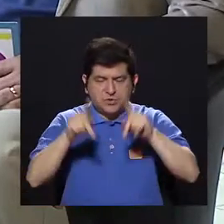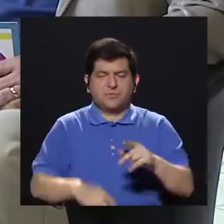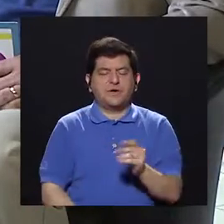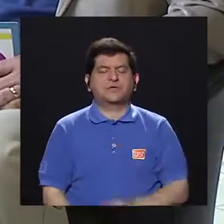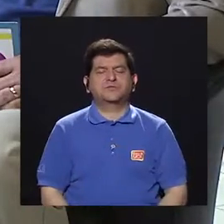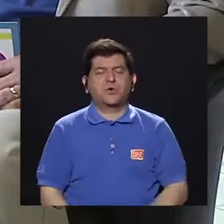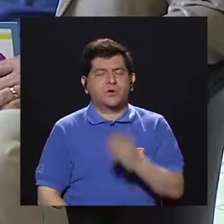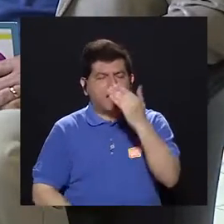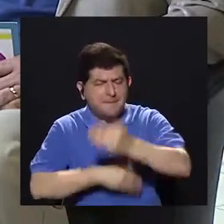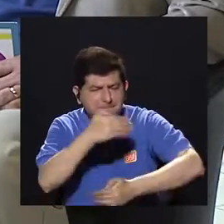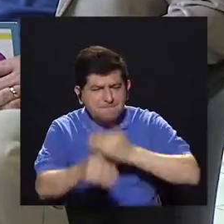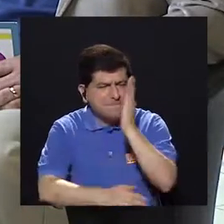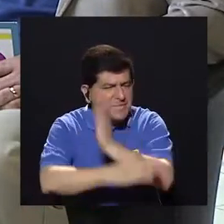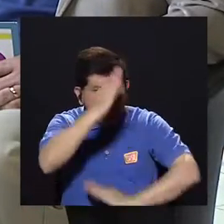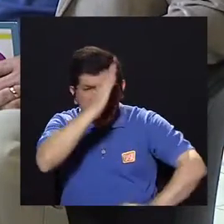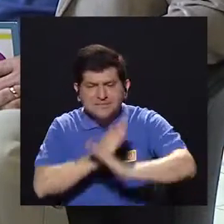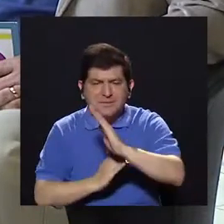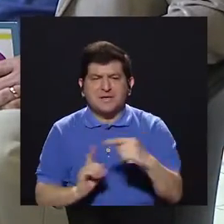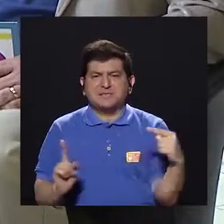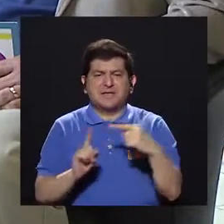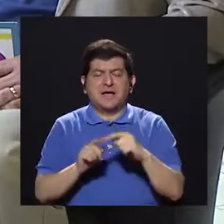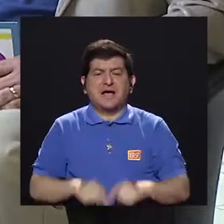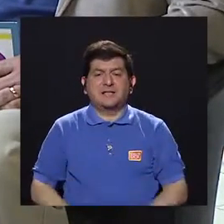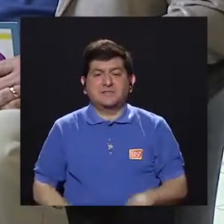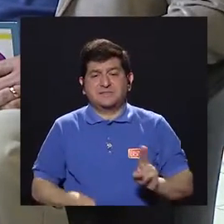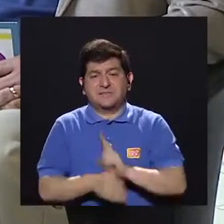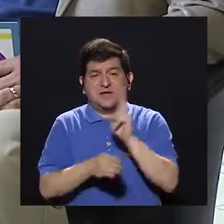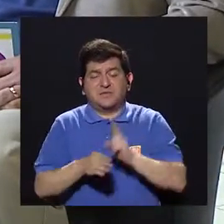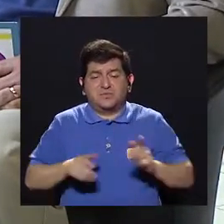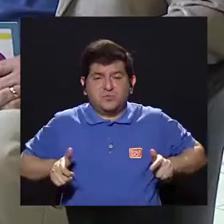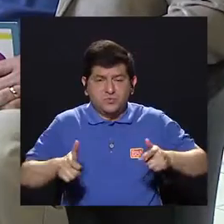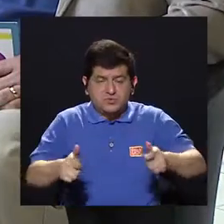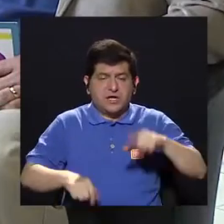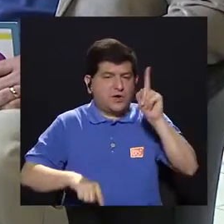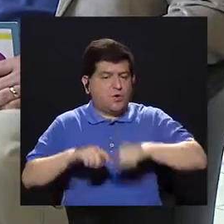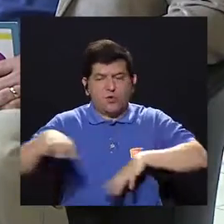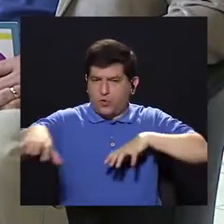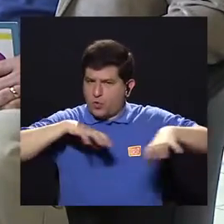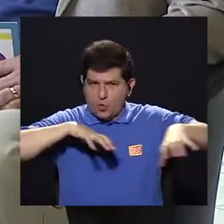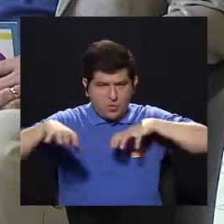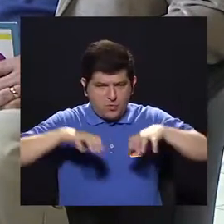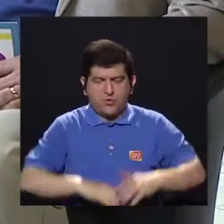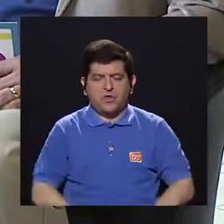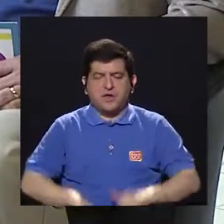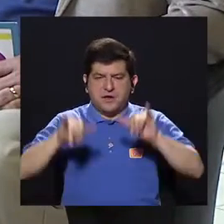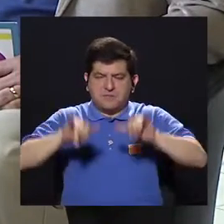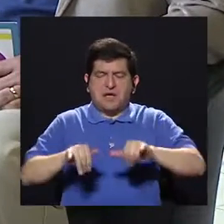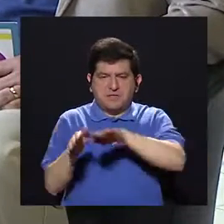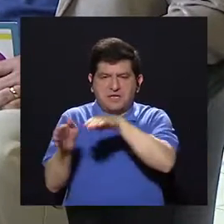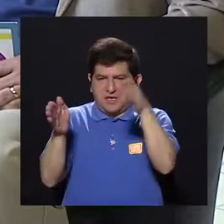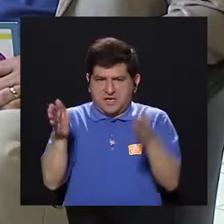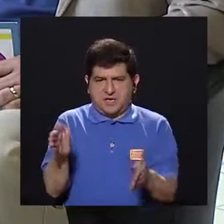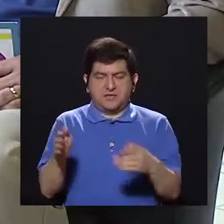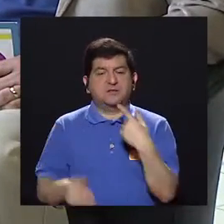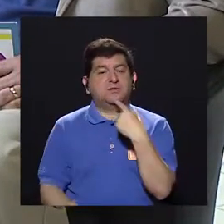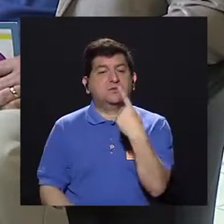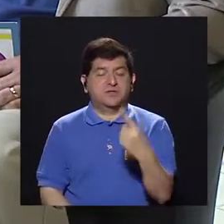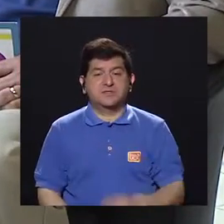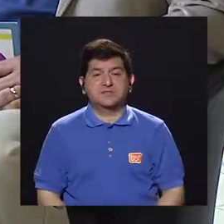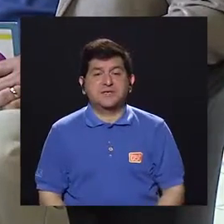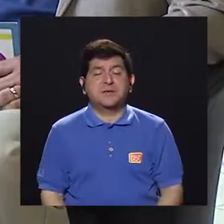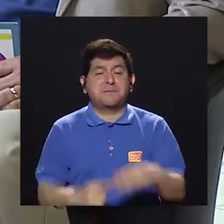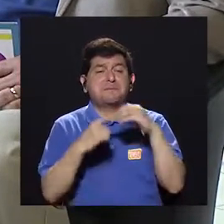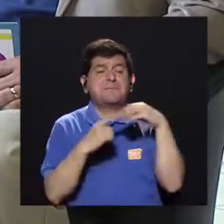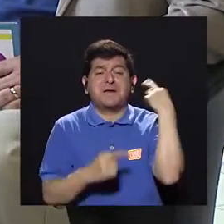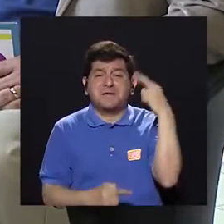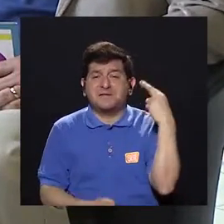se va discapacitando a tal grado que puede quedar en una silla de ruedas o incluso no moverse del todo en una cama. Por eso se dice